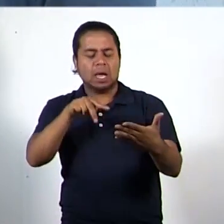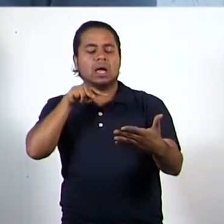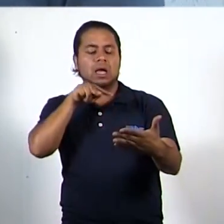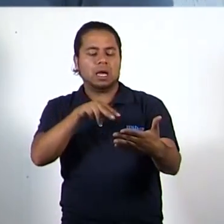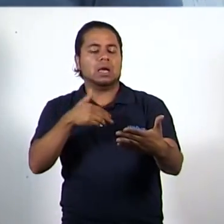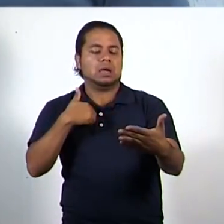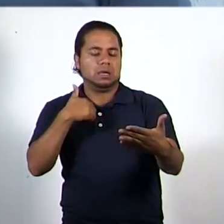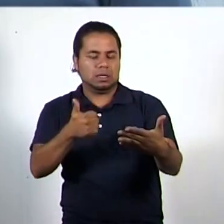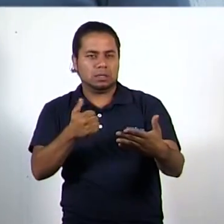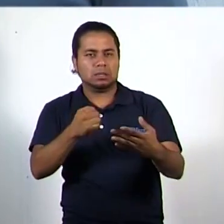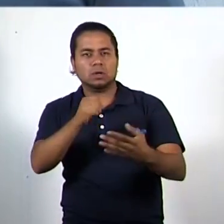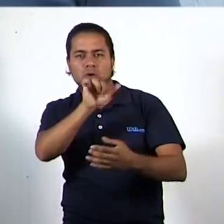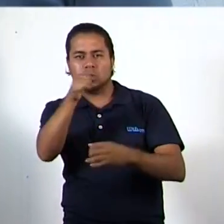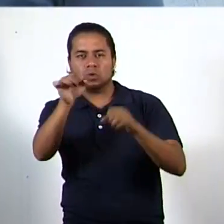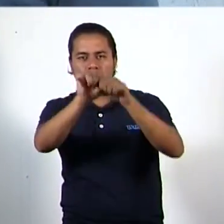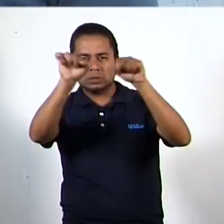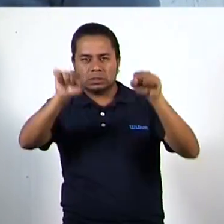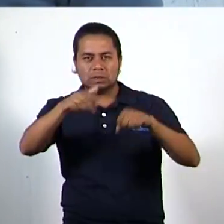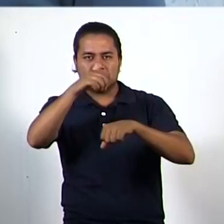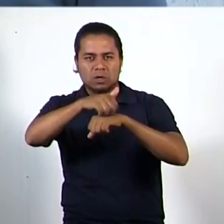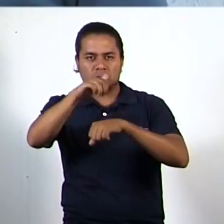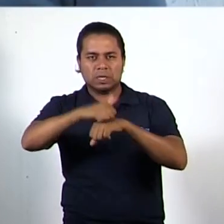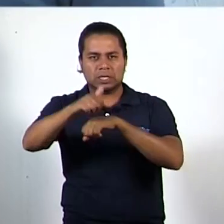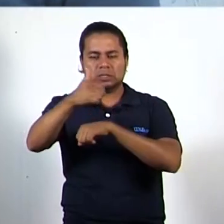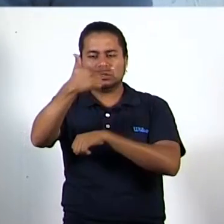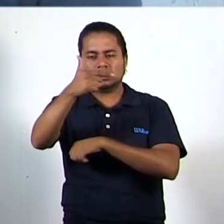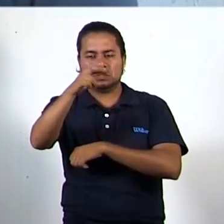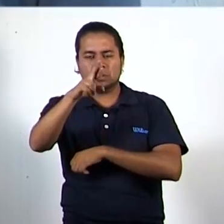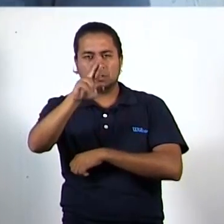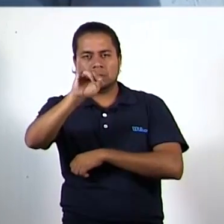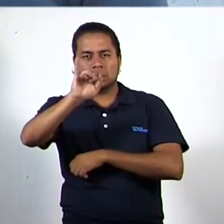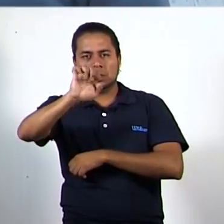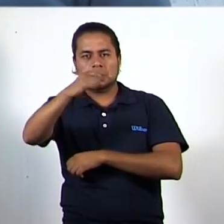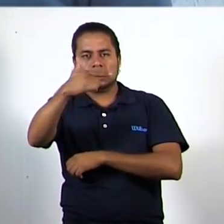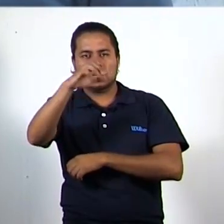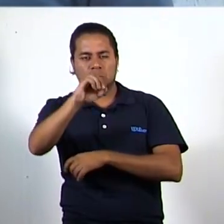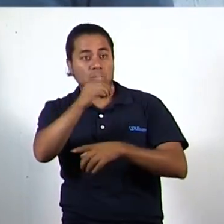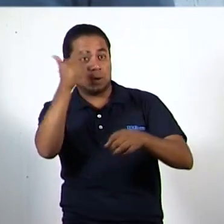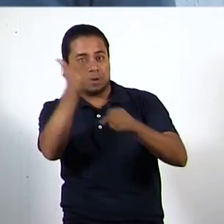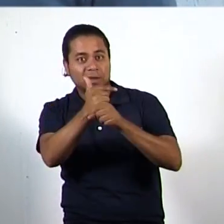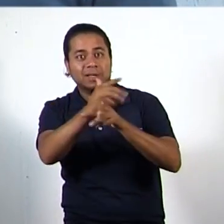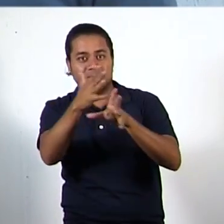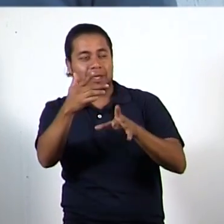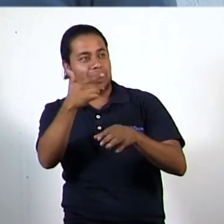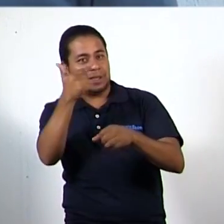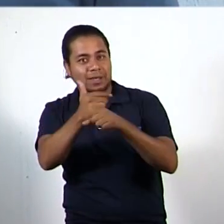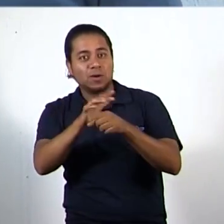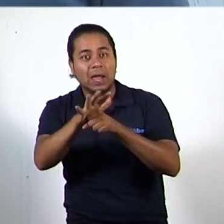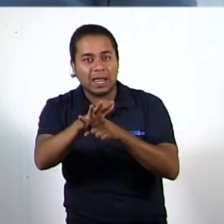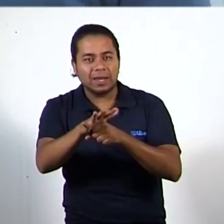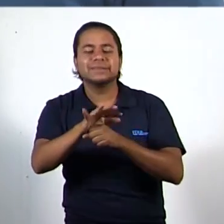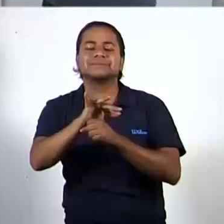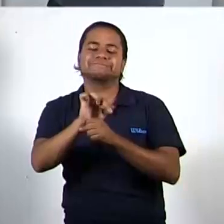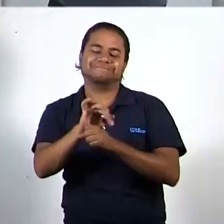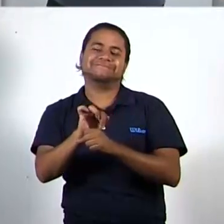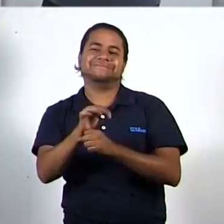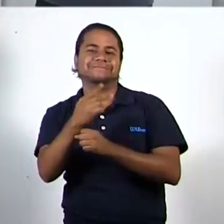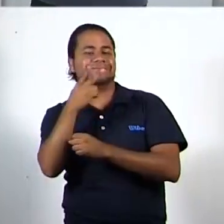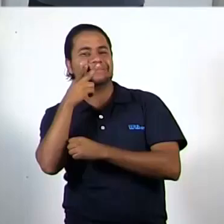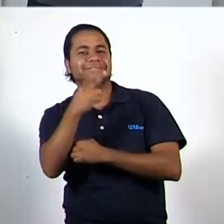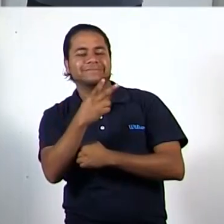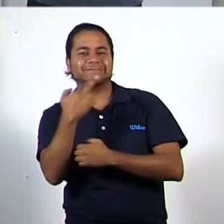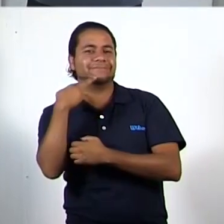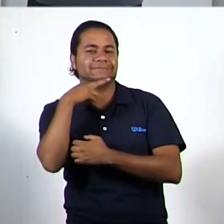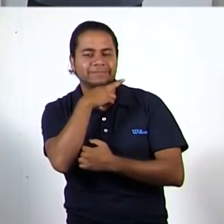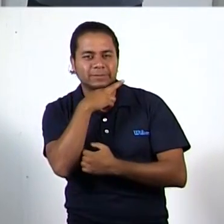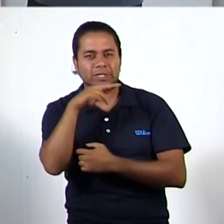Otro sistema de numeración es el sistema griego. ¿Puedes identificar alguno de ellos? ¡Claro que sí!